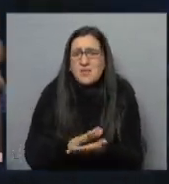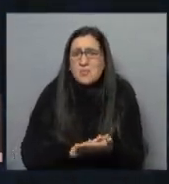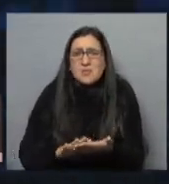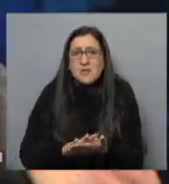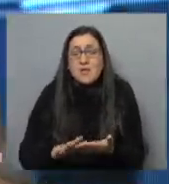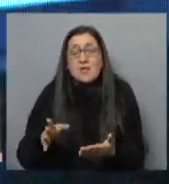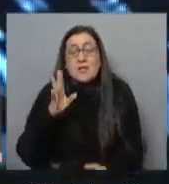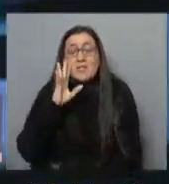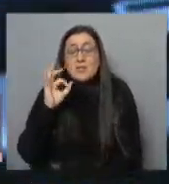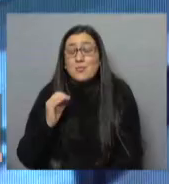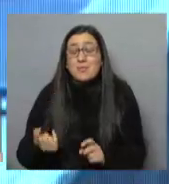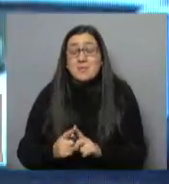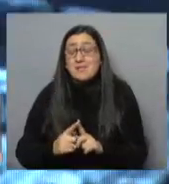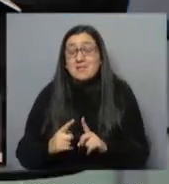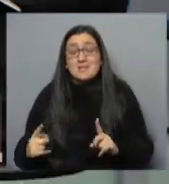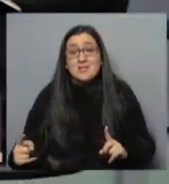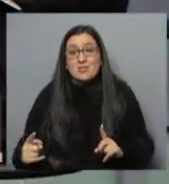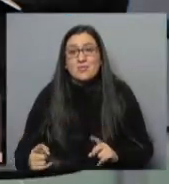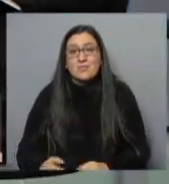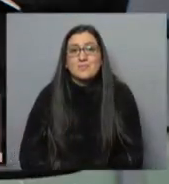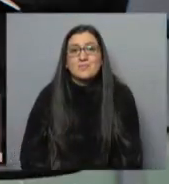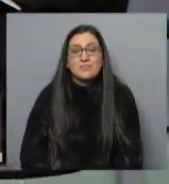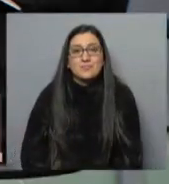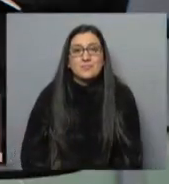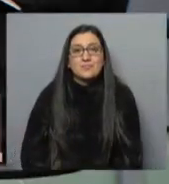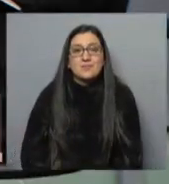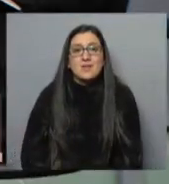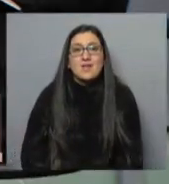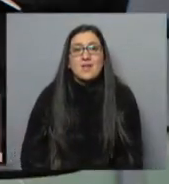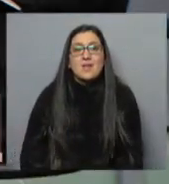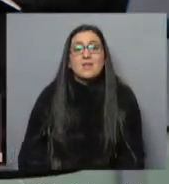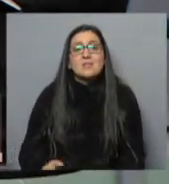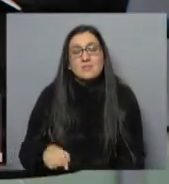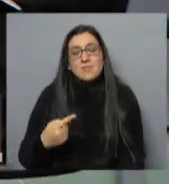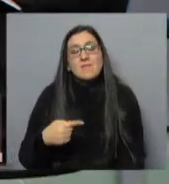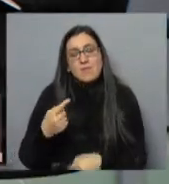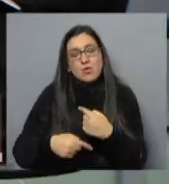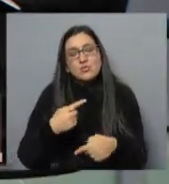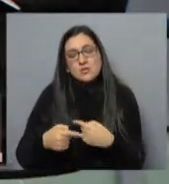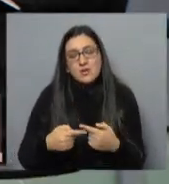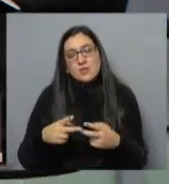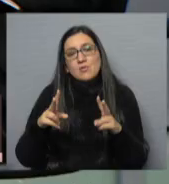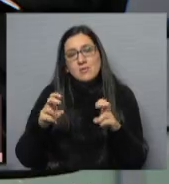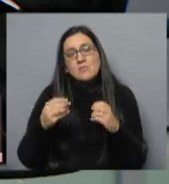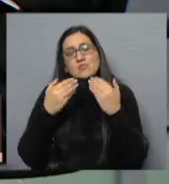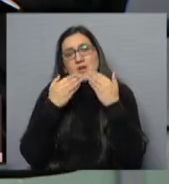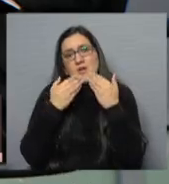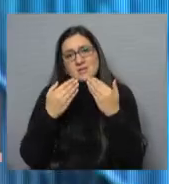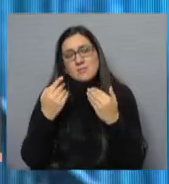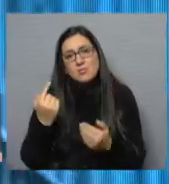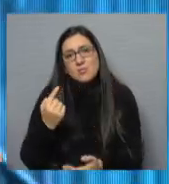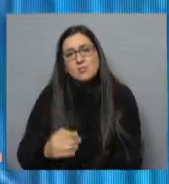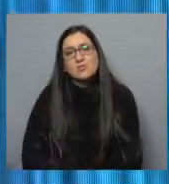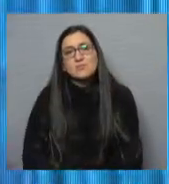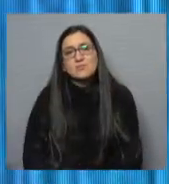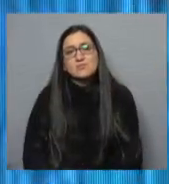Disculpen me extiendo. Recogemos el guante y vamos a decir el tema porque es sumamente importante. Ricardo Acuña, gracias por estos minutos. Bueno,